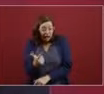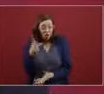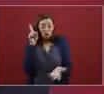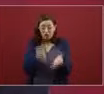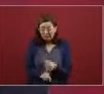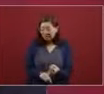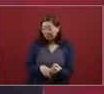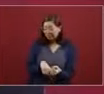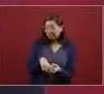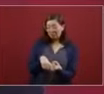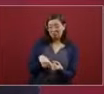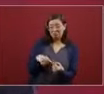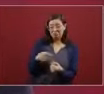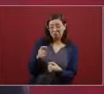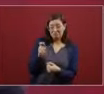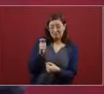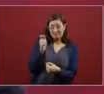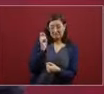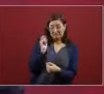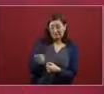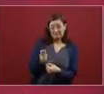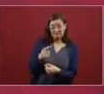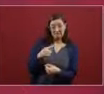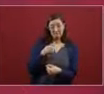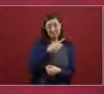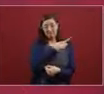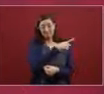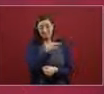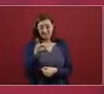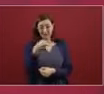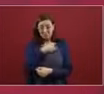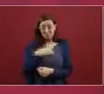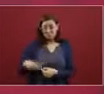seguro, que signifique que vayan a pagar